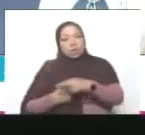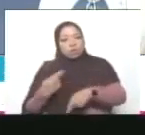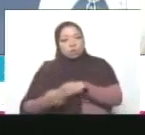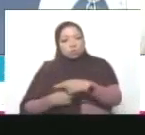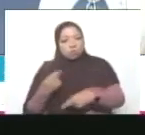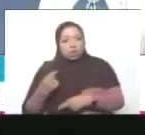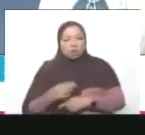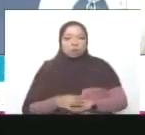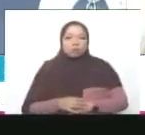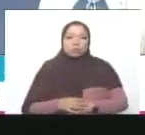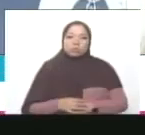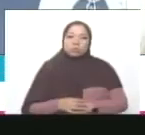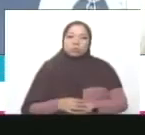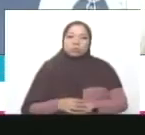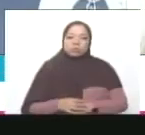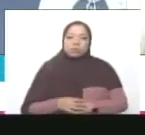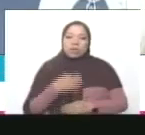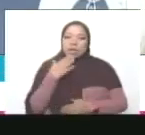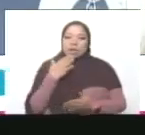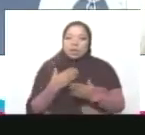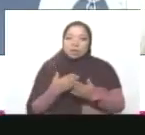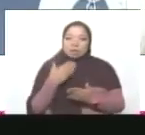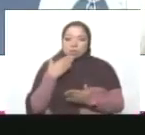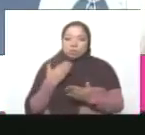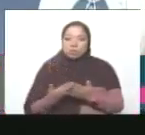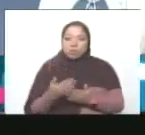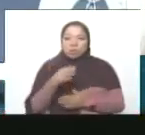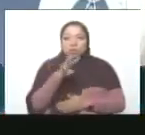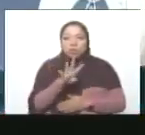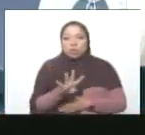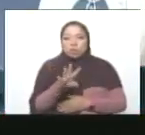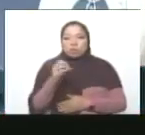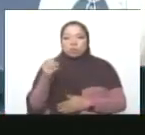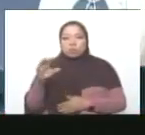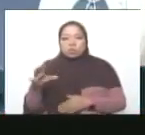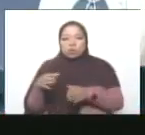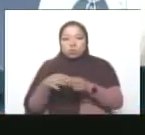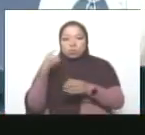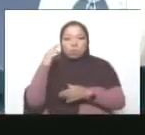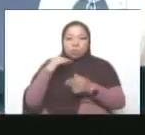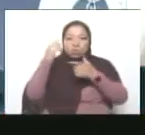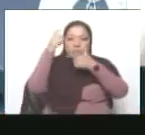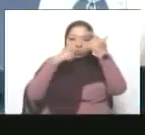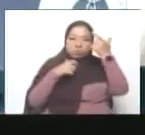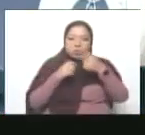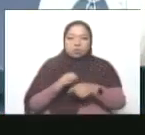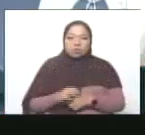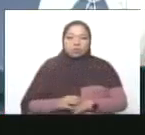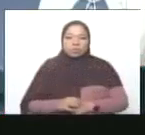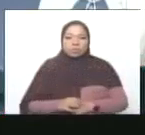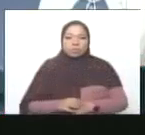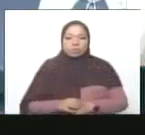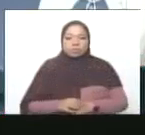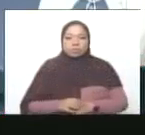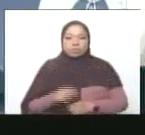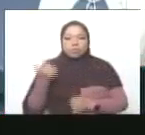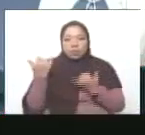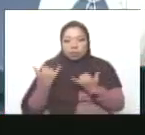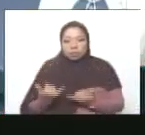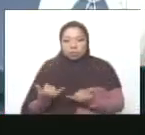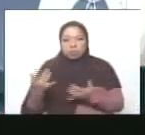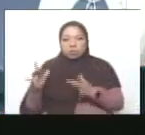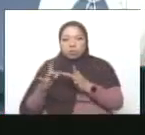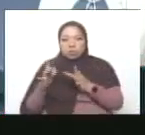revolucionario. Muchísimas 405 gracias. 405 VCH. De la parroquia Ana Soto. Guerrera Ana Soto, que en este momento